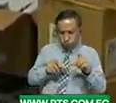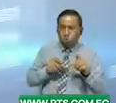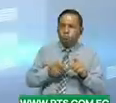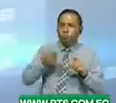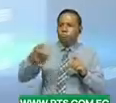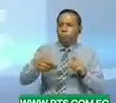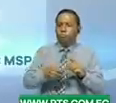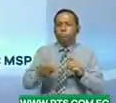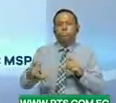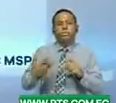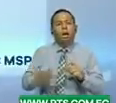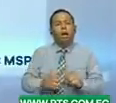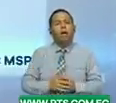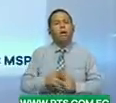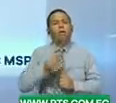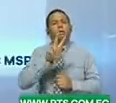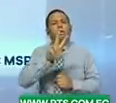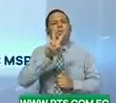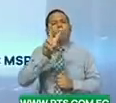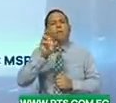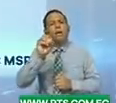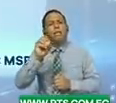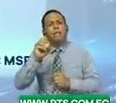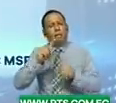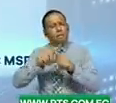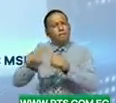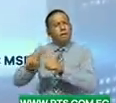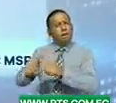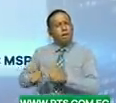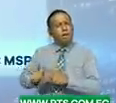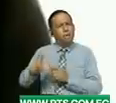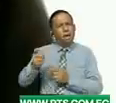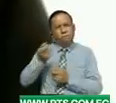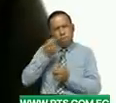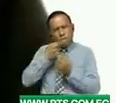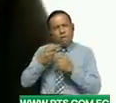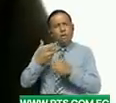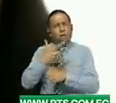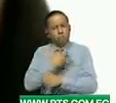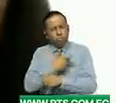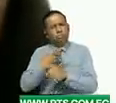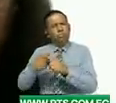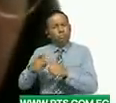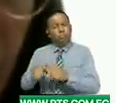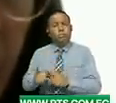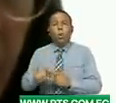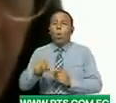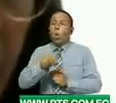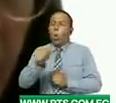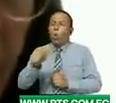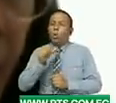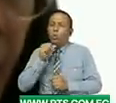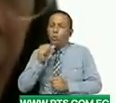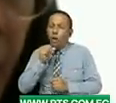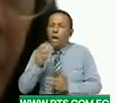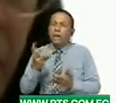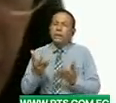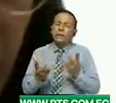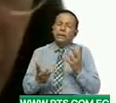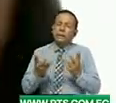Son 320 ítems de medicinas para consulta externa. Otros fármacos seguirán